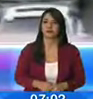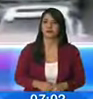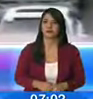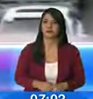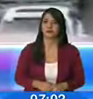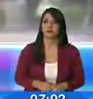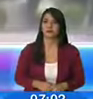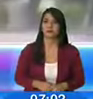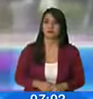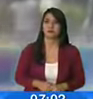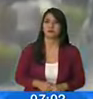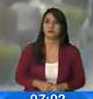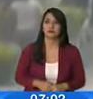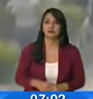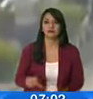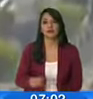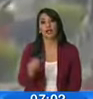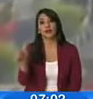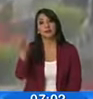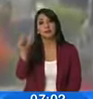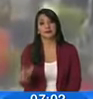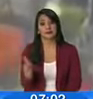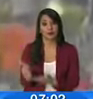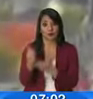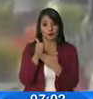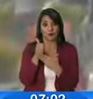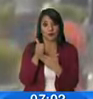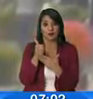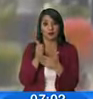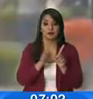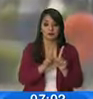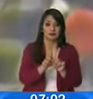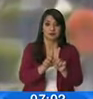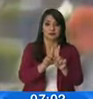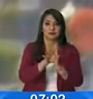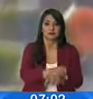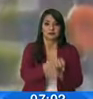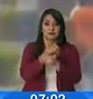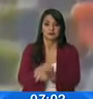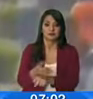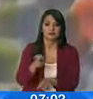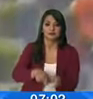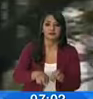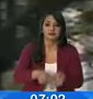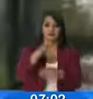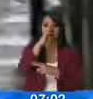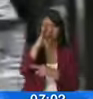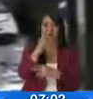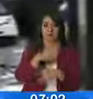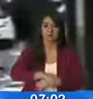También logran capturar a un compinche y son trasladados en el patrullero.